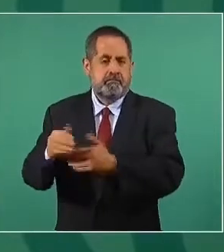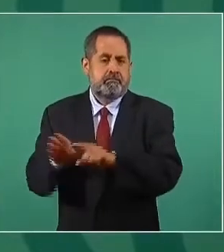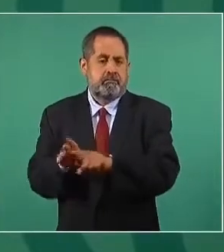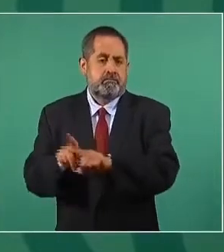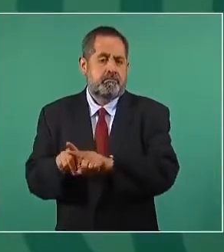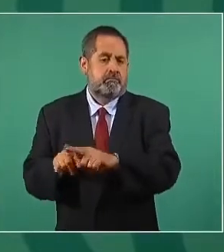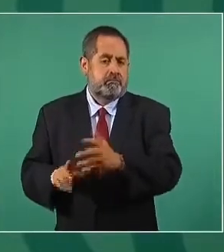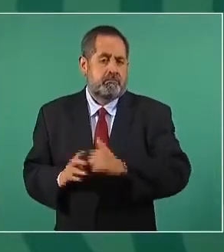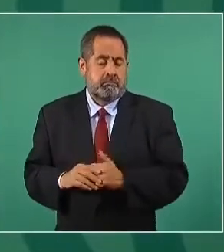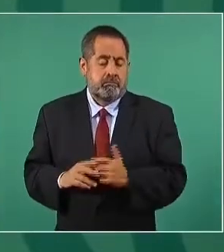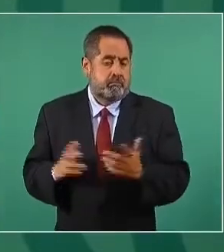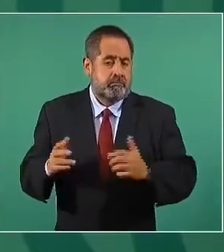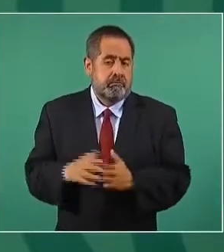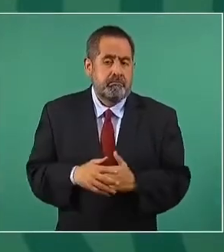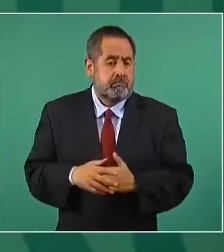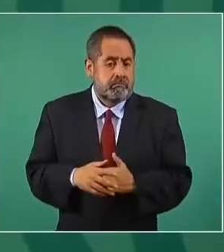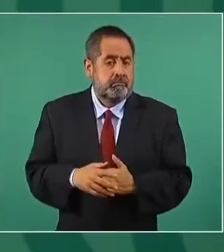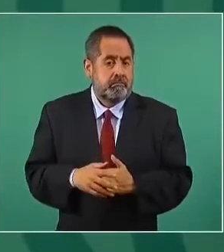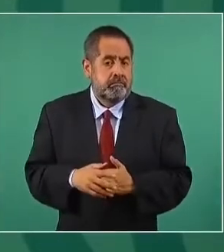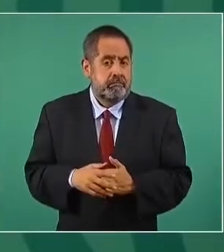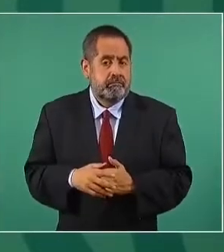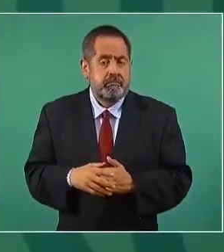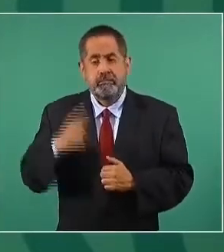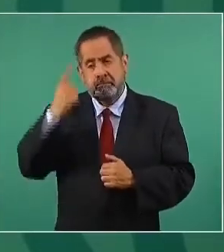y devolverle al pueblo